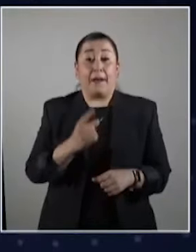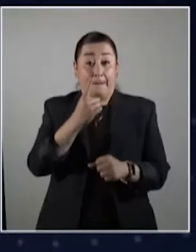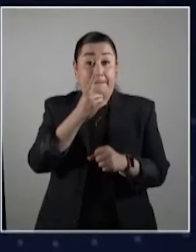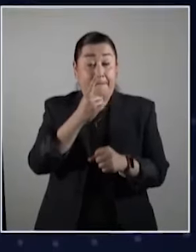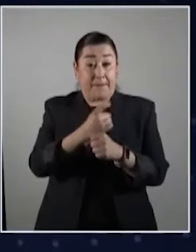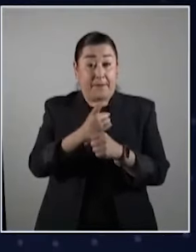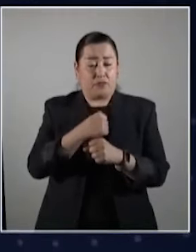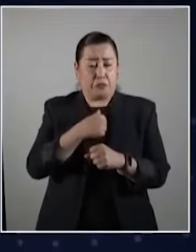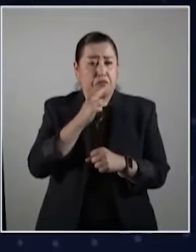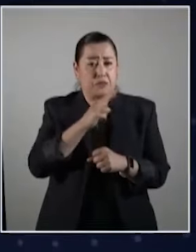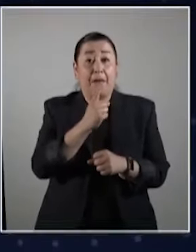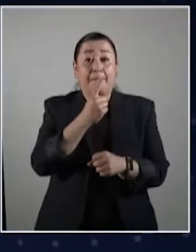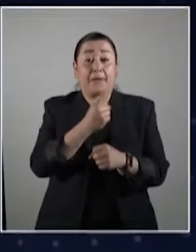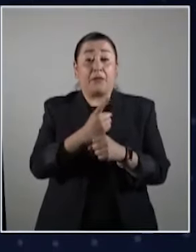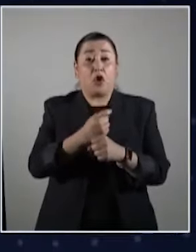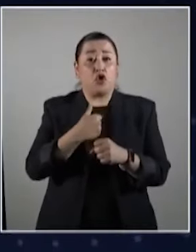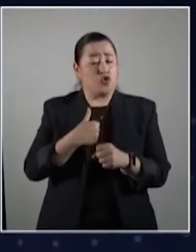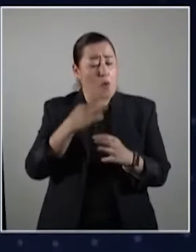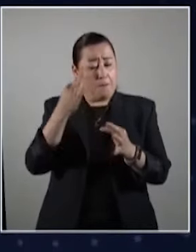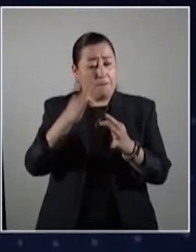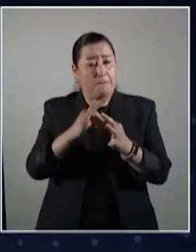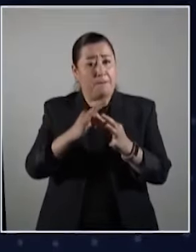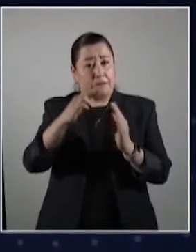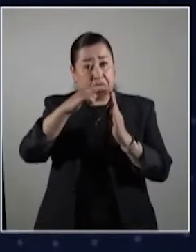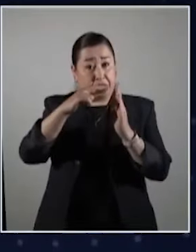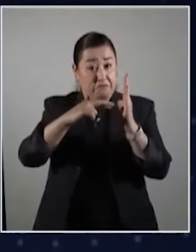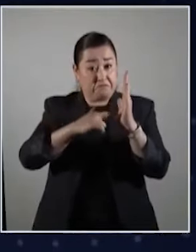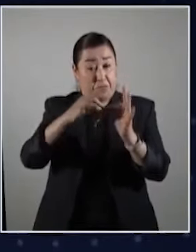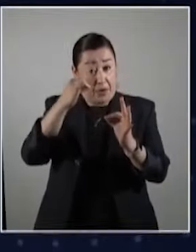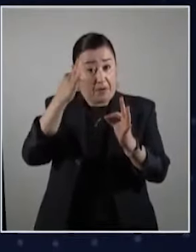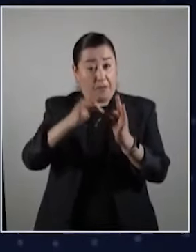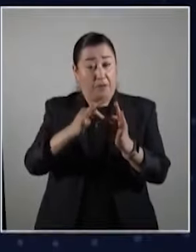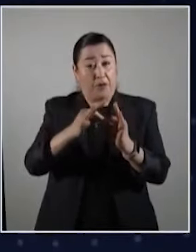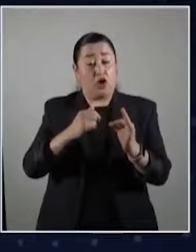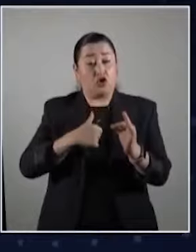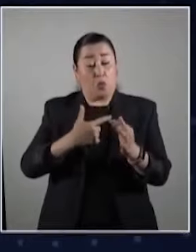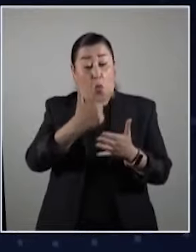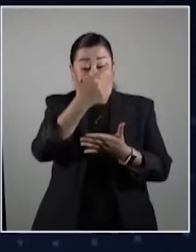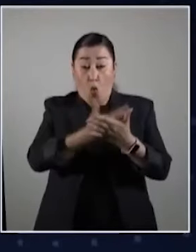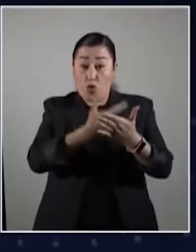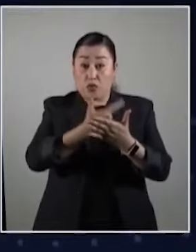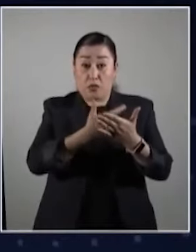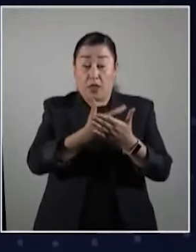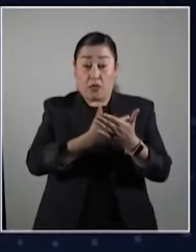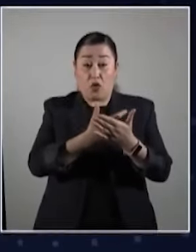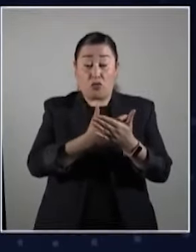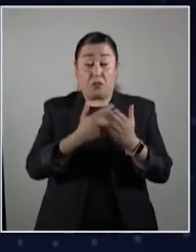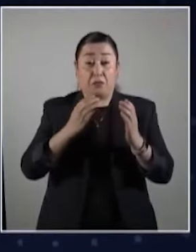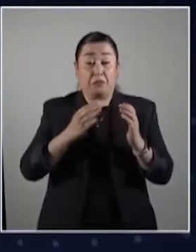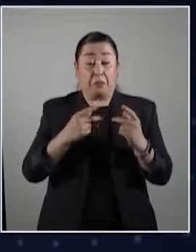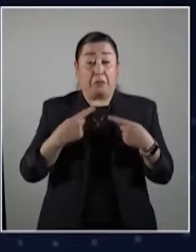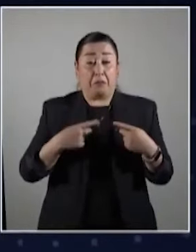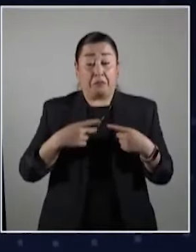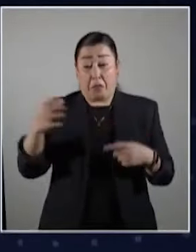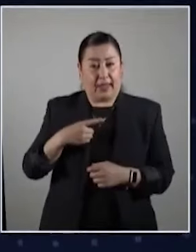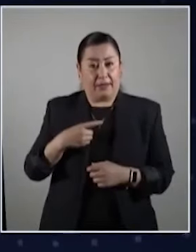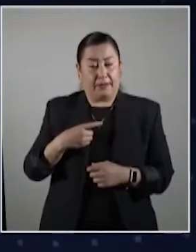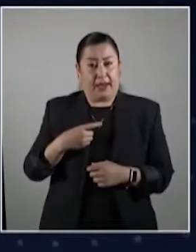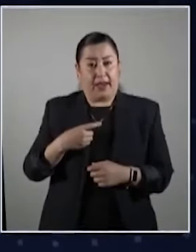nada haciendo cumplir lo que viene en el reglamento y en la ley teniendo un un contralor municipal al ciudadano derivado de los colegios de